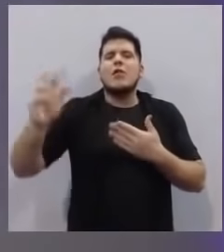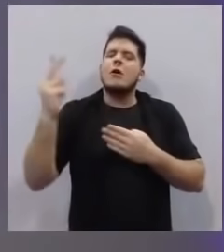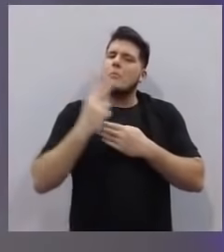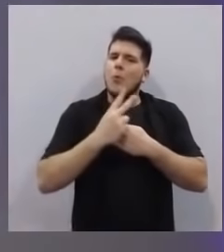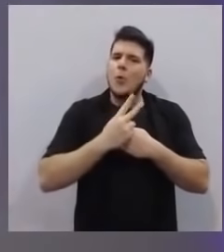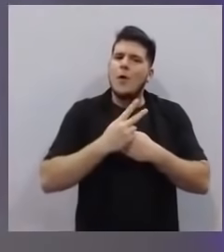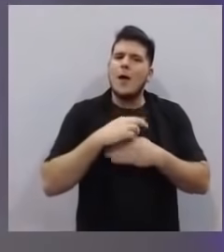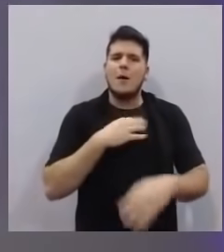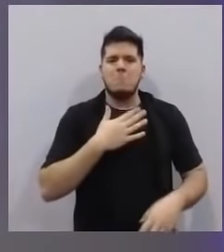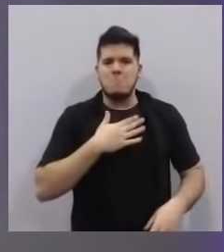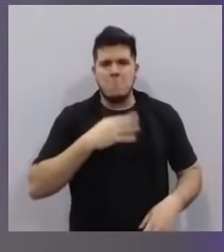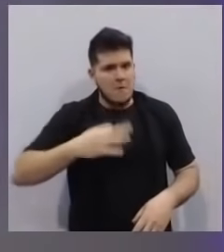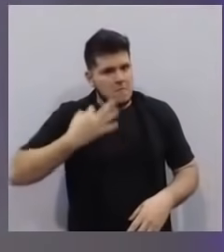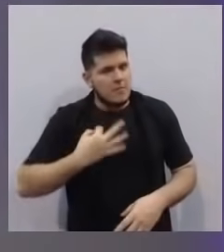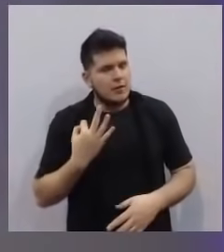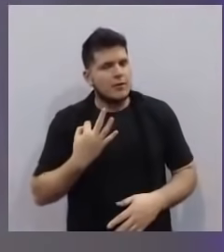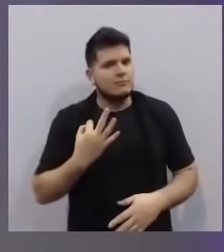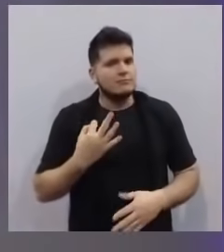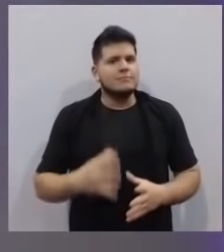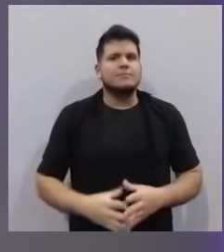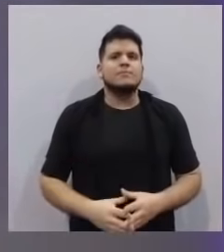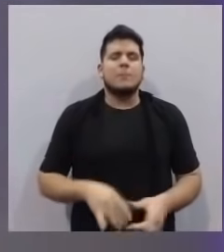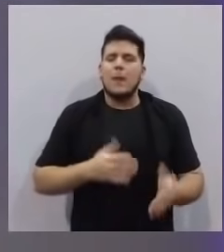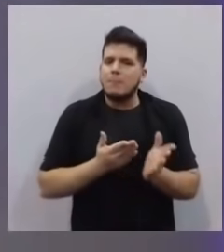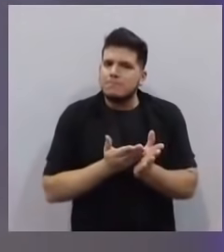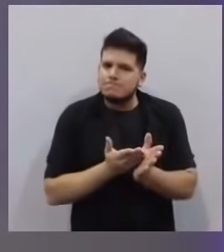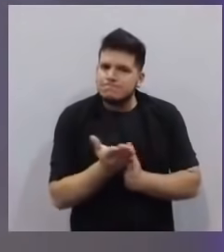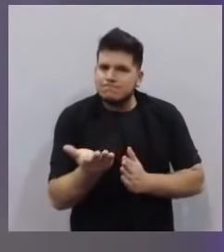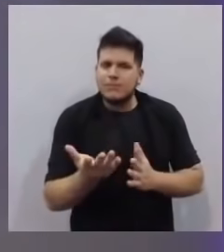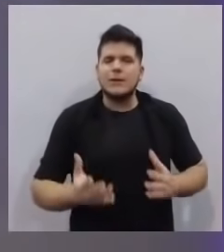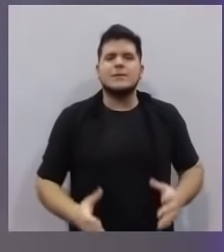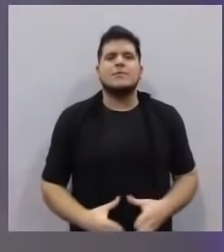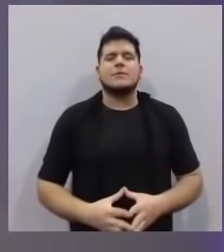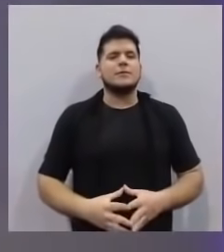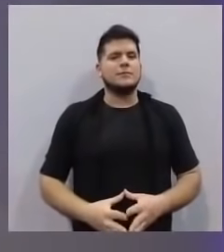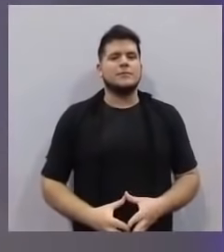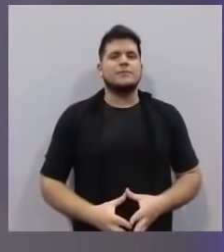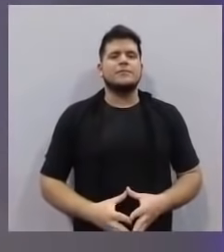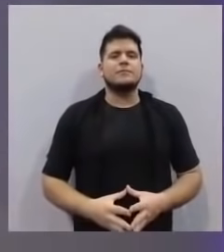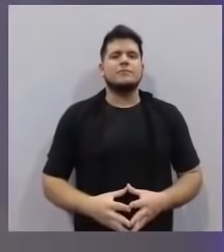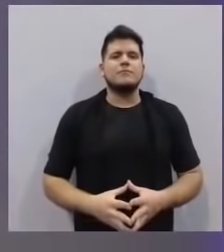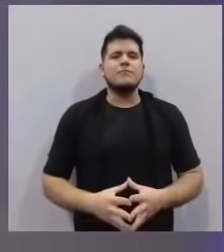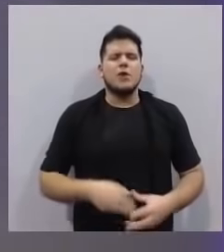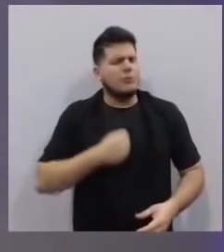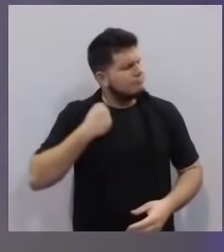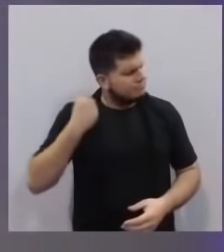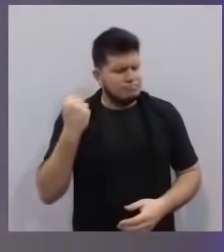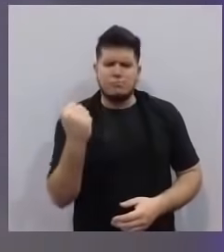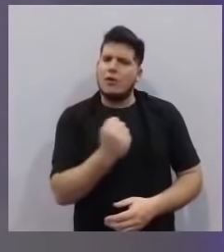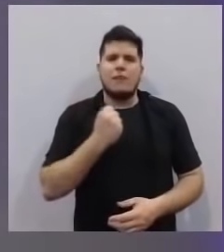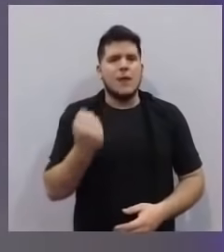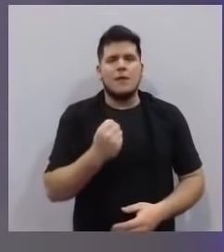vence es muy importante aprender de este texto por algo está en la